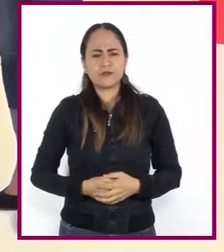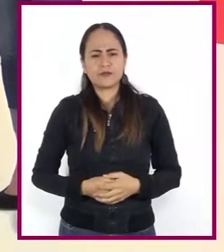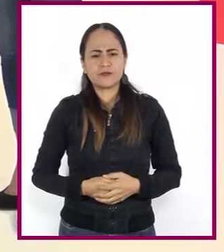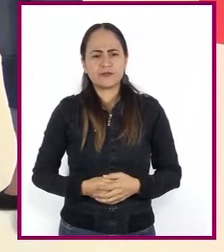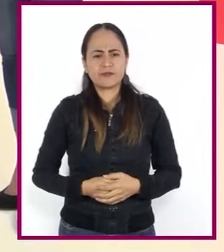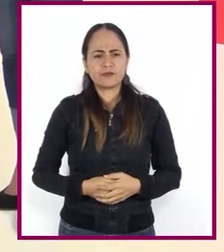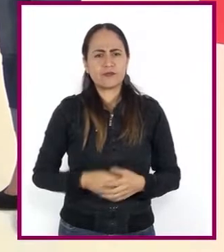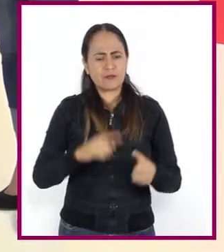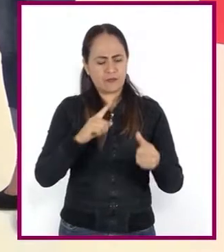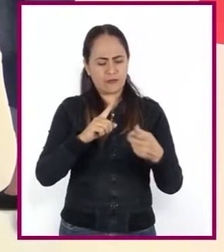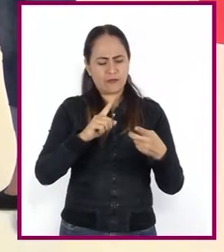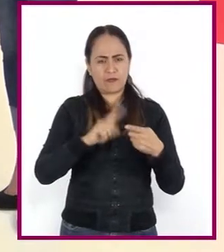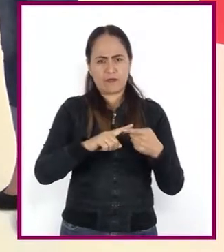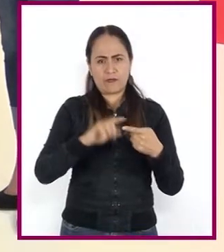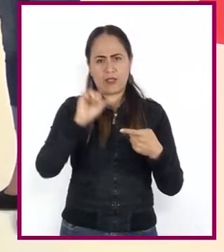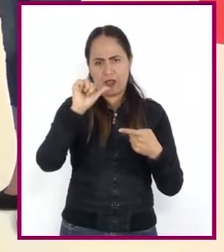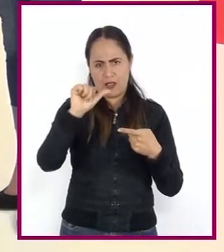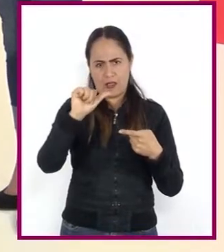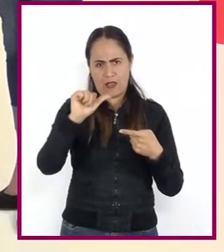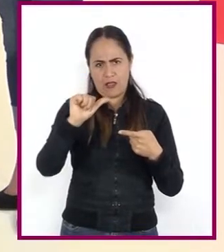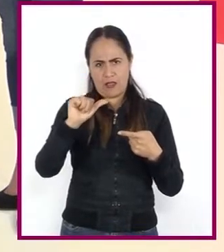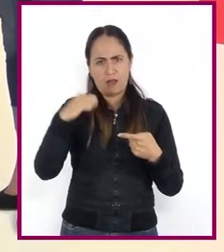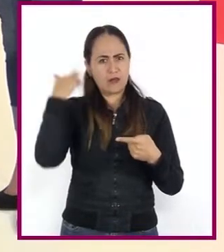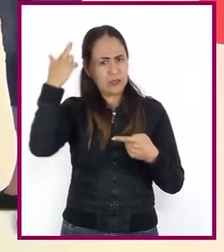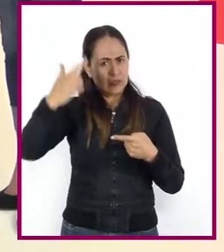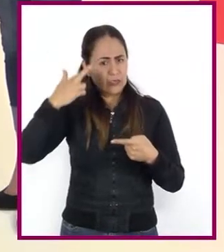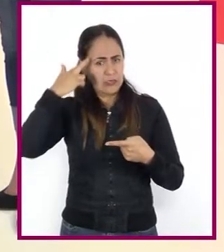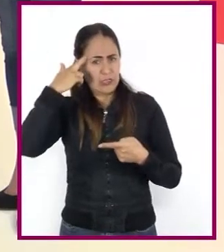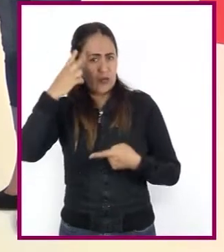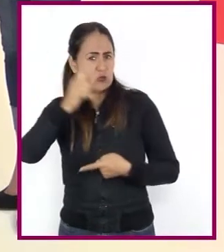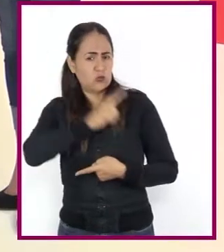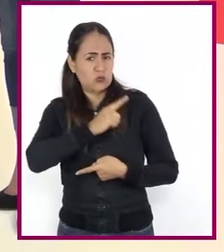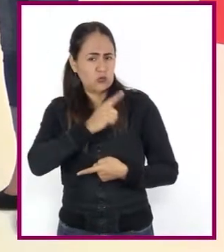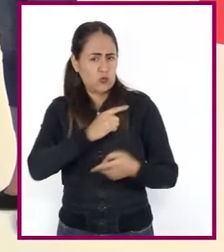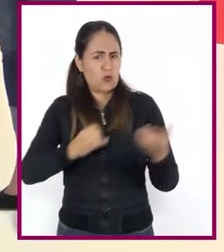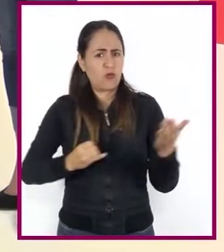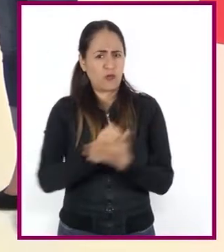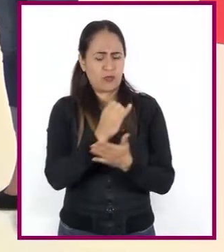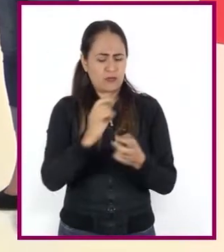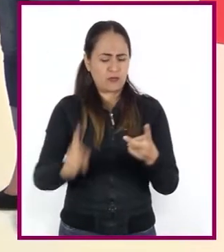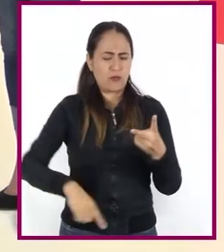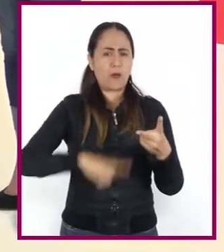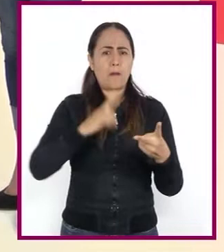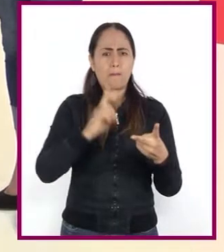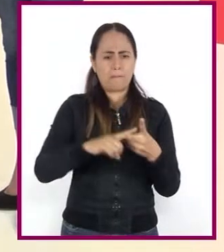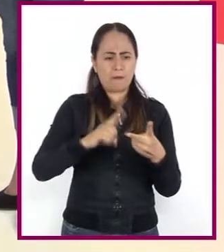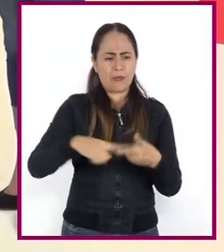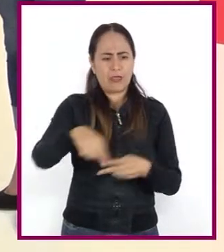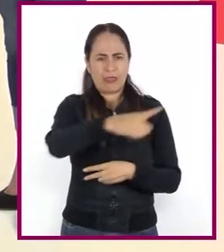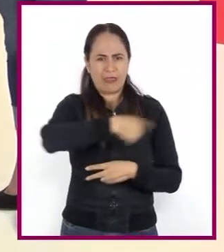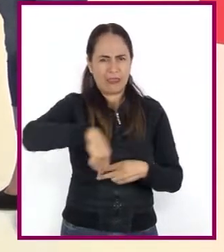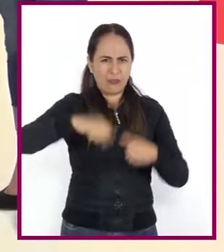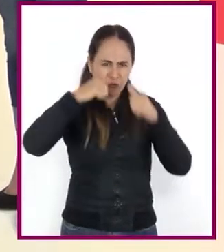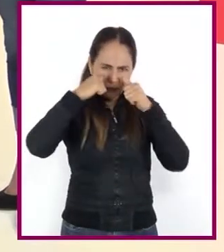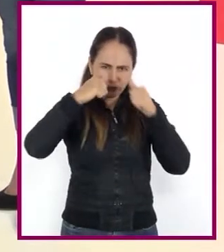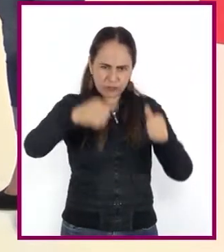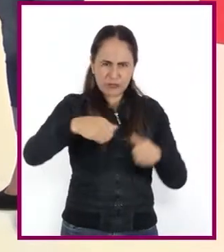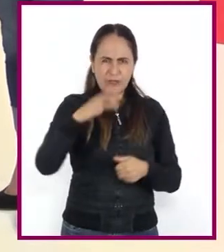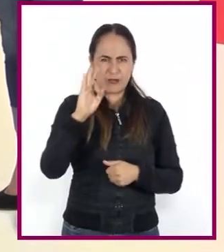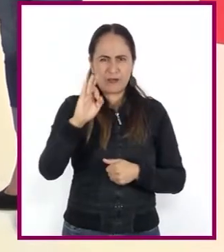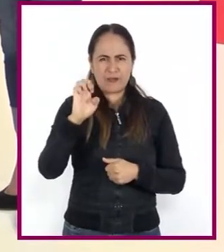Las opciones son A, monarquía absoluta, B, feudalismo,